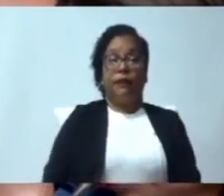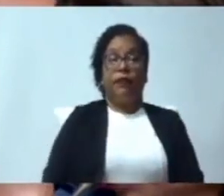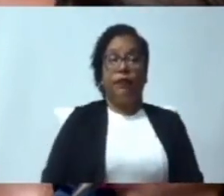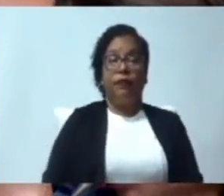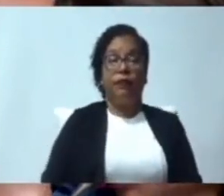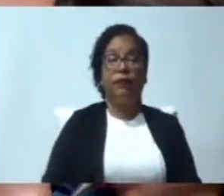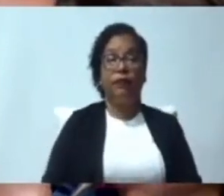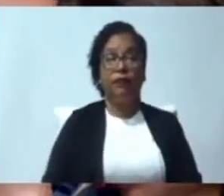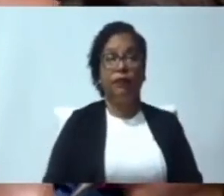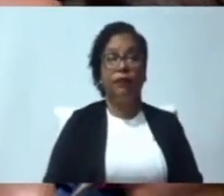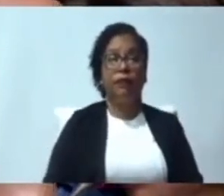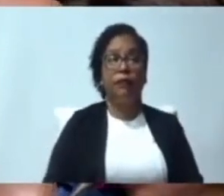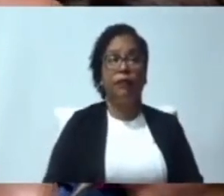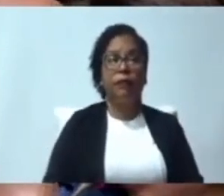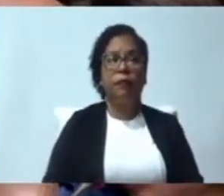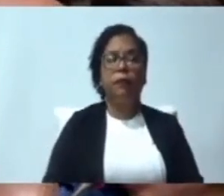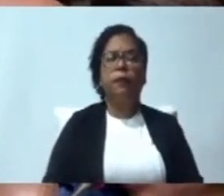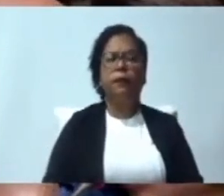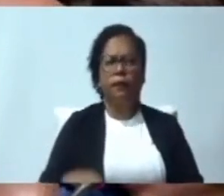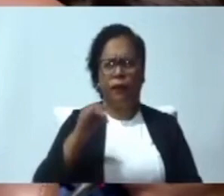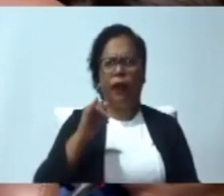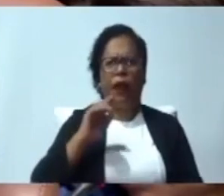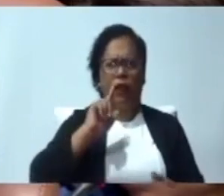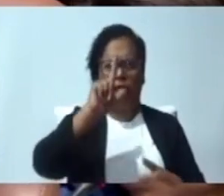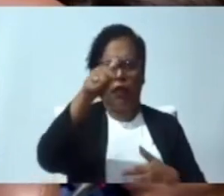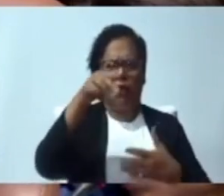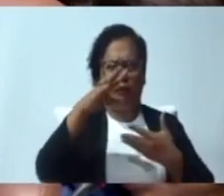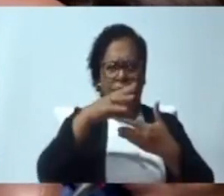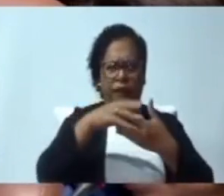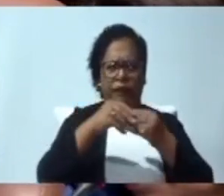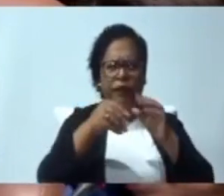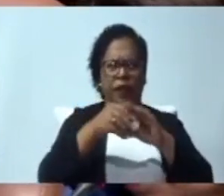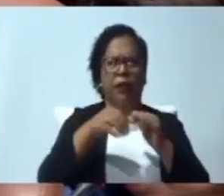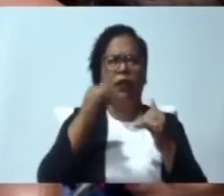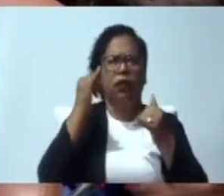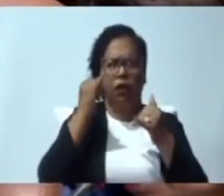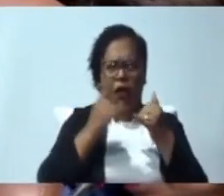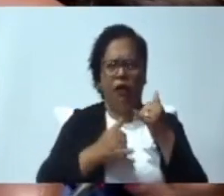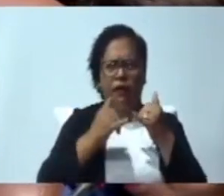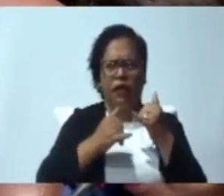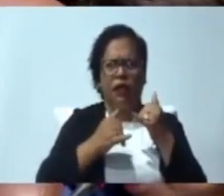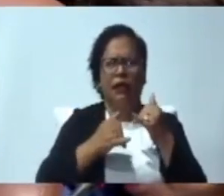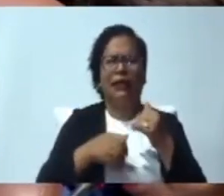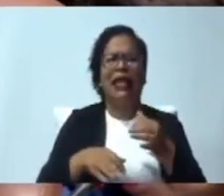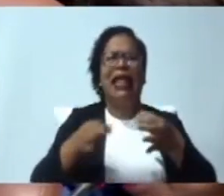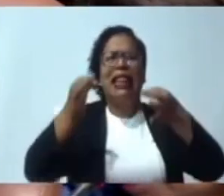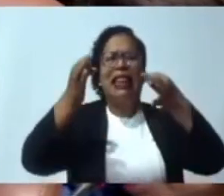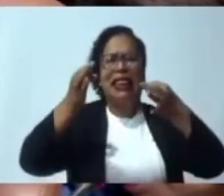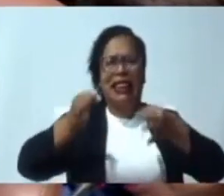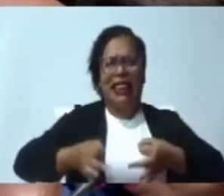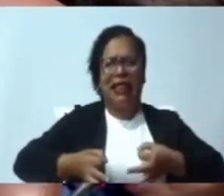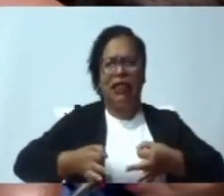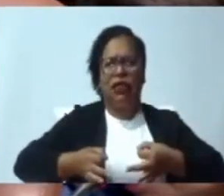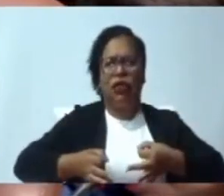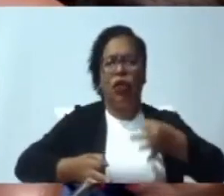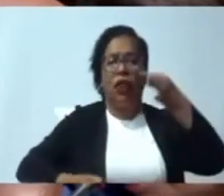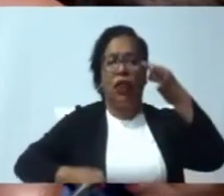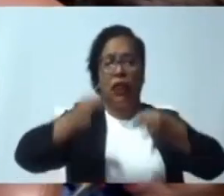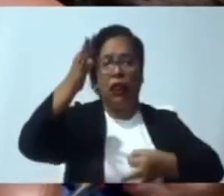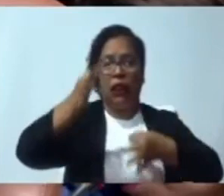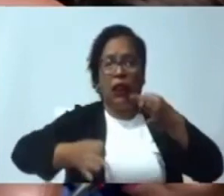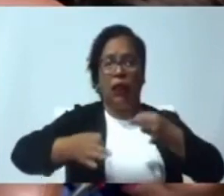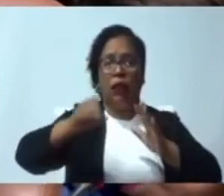se refiere a la decisión del Tribunal Constitucional, él mismo cuando inicia